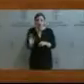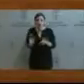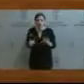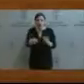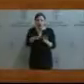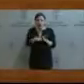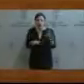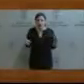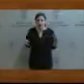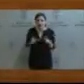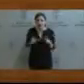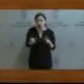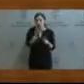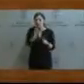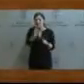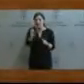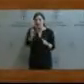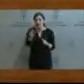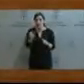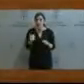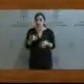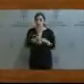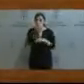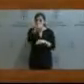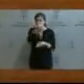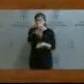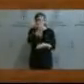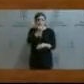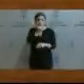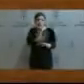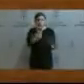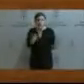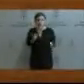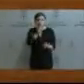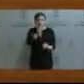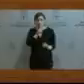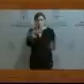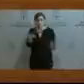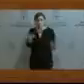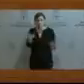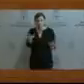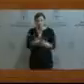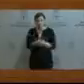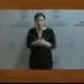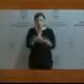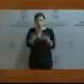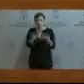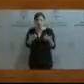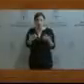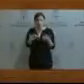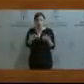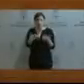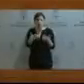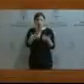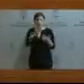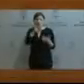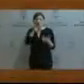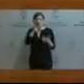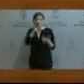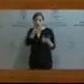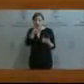SESPA? Y el consejero lo veo callado. Dura lex, sed lex, leí hace poco en un blog